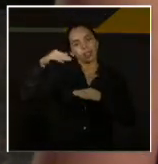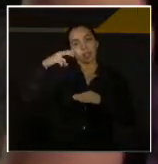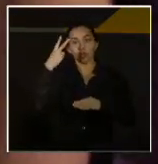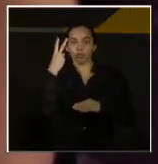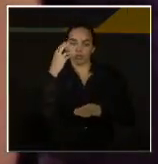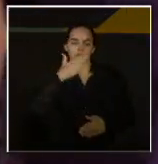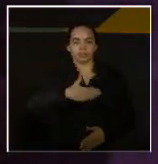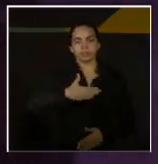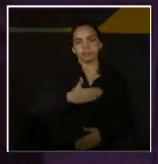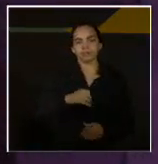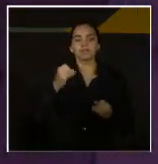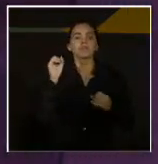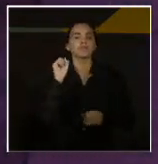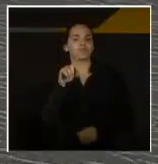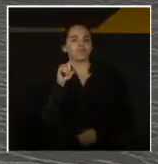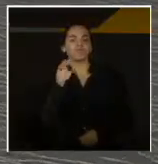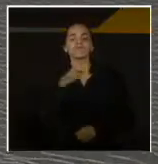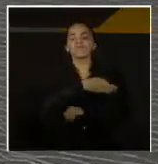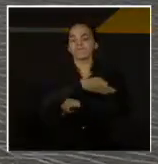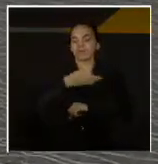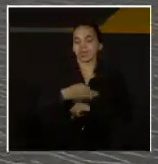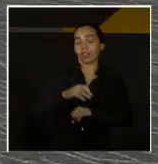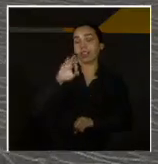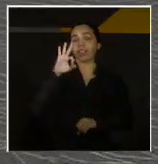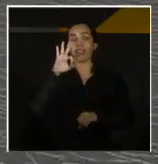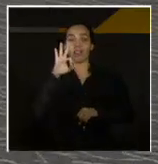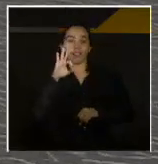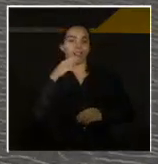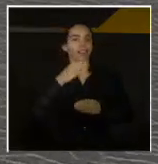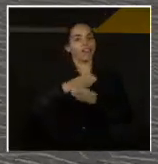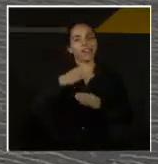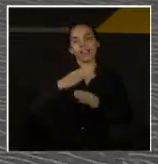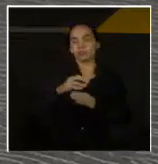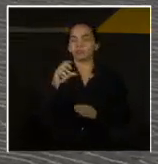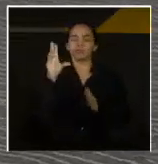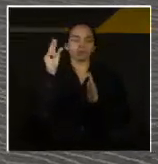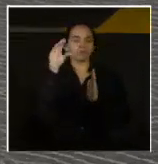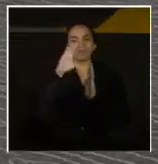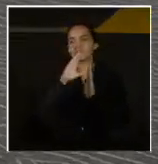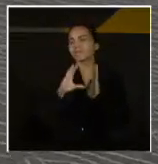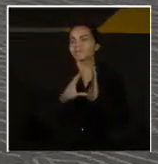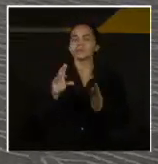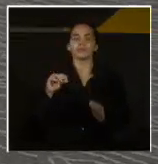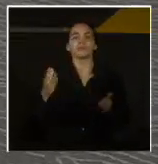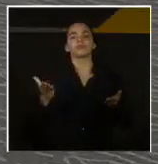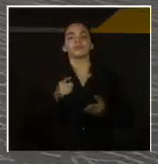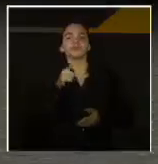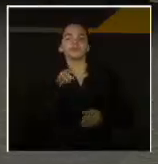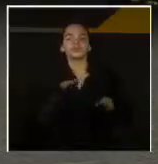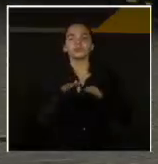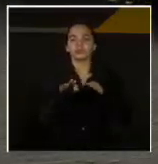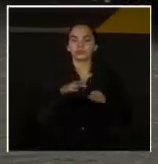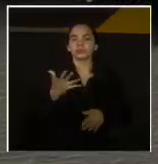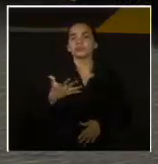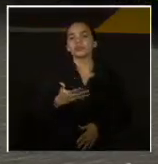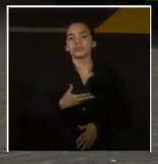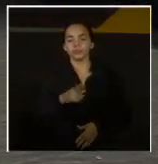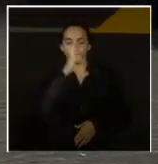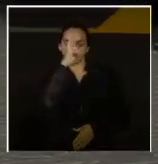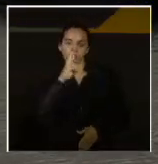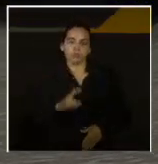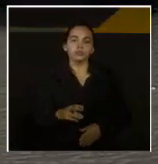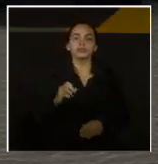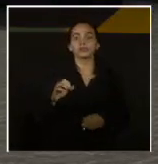sanitarios a la misma familia, o dos habitaciones o dos cuartos. El hecho de que el programa tenga reglas de